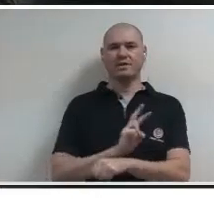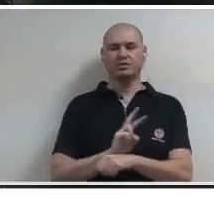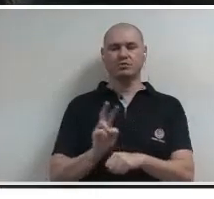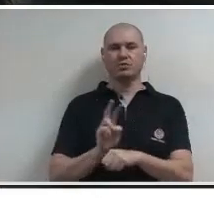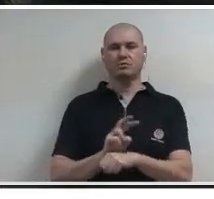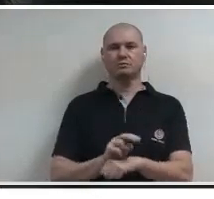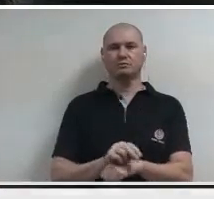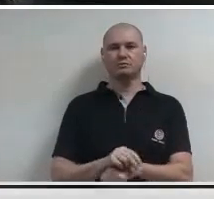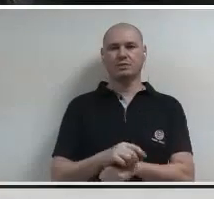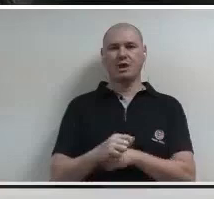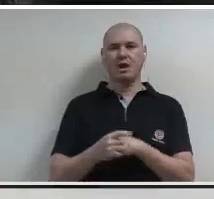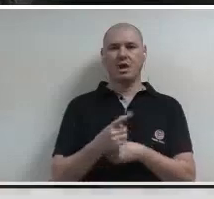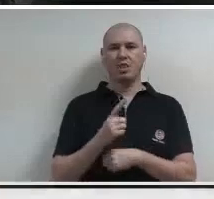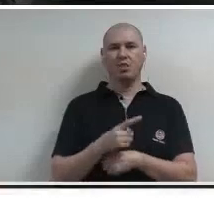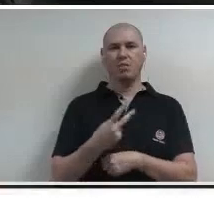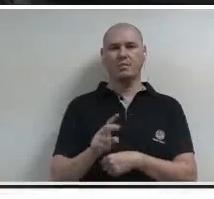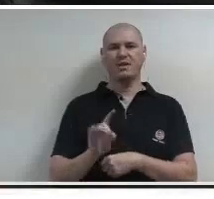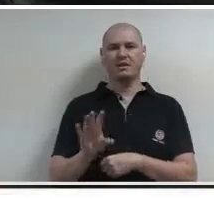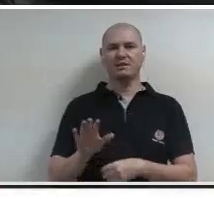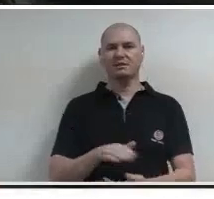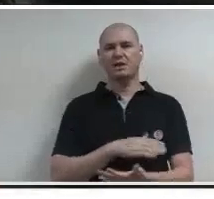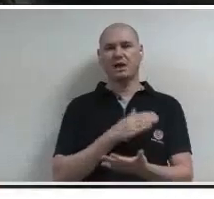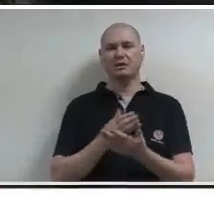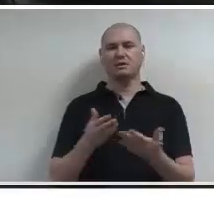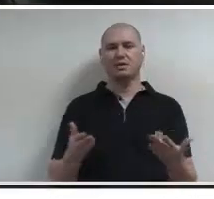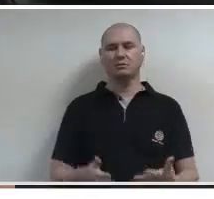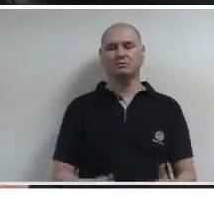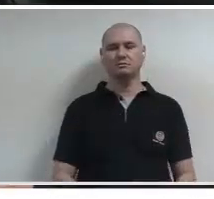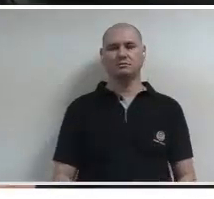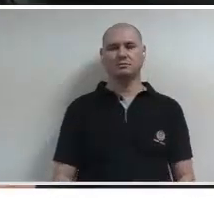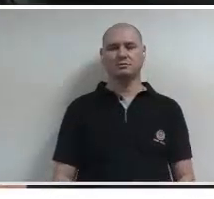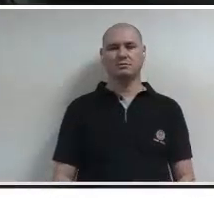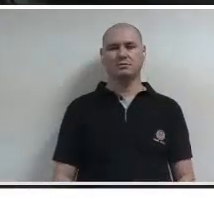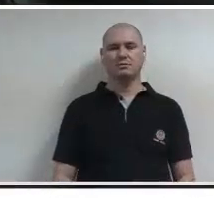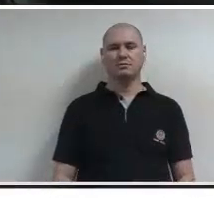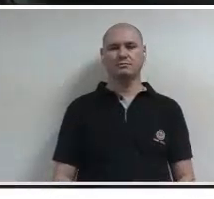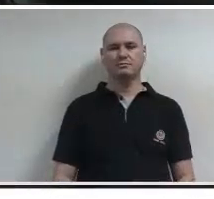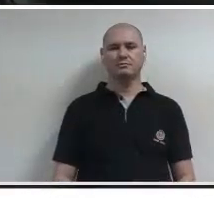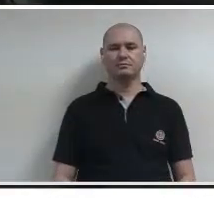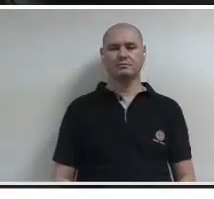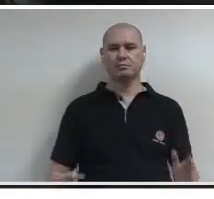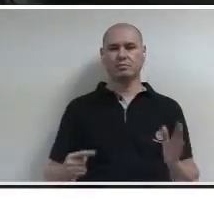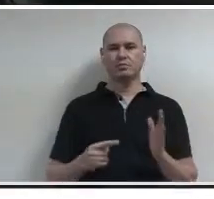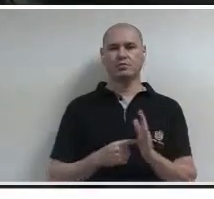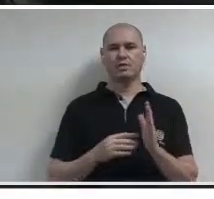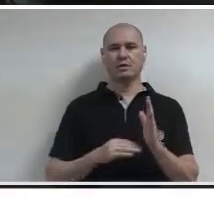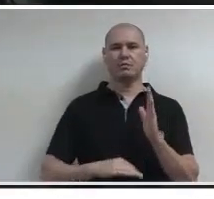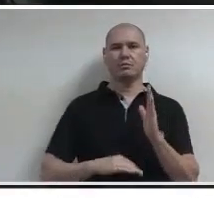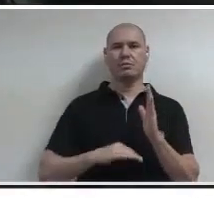Actuaría 8 años, defensor público 2015 UID ANAPD.